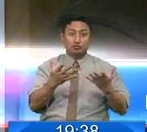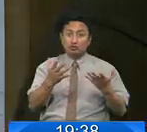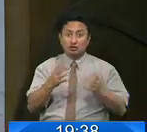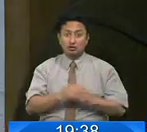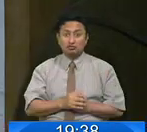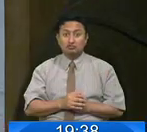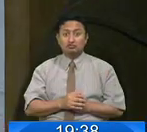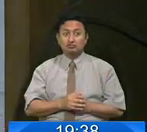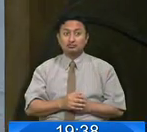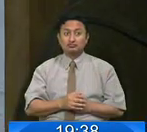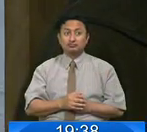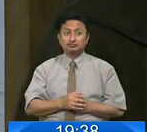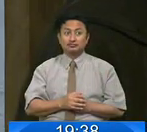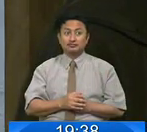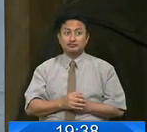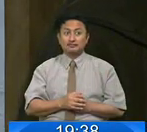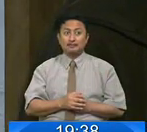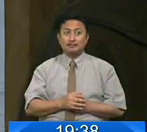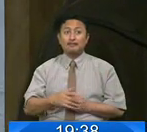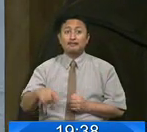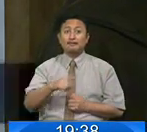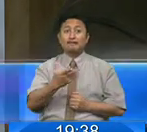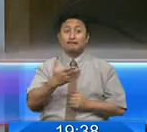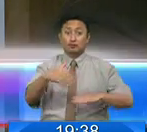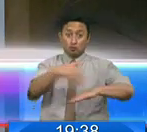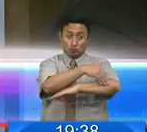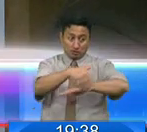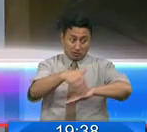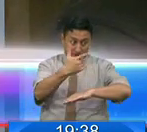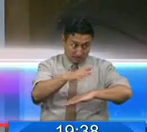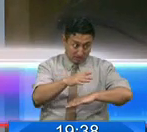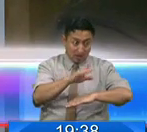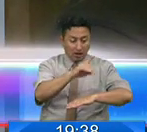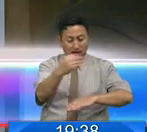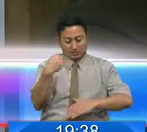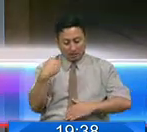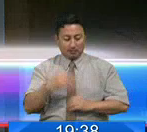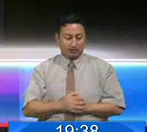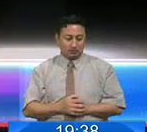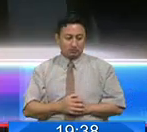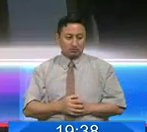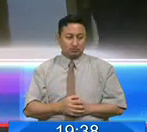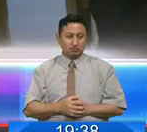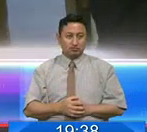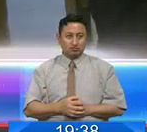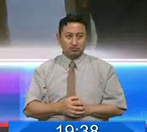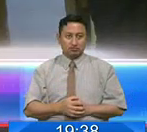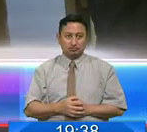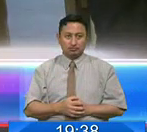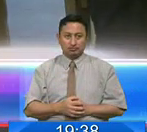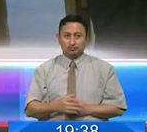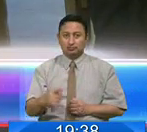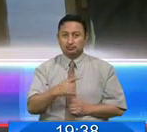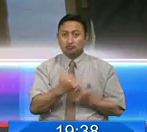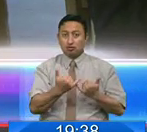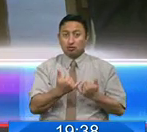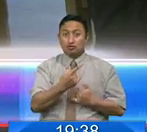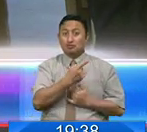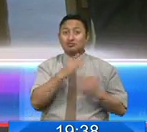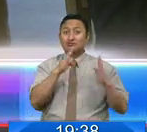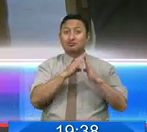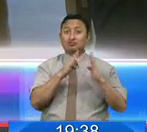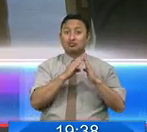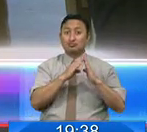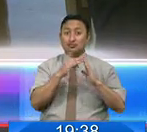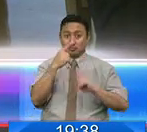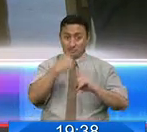es cuando está en la calle nos avisa para ver si es que hay podemos hacer algo al momento veronica tiene que desalojar la